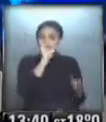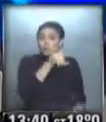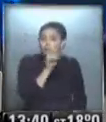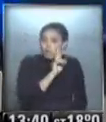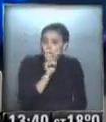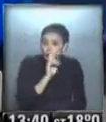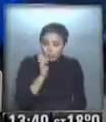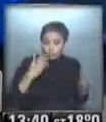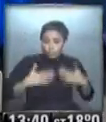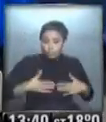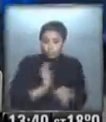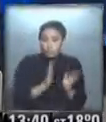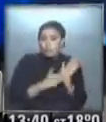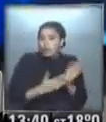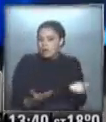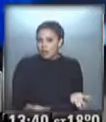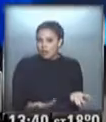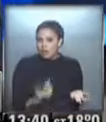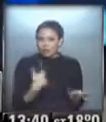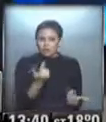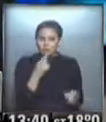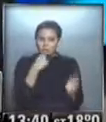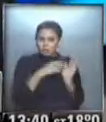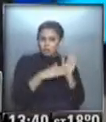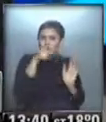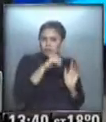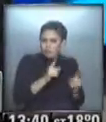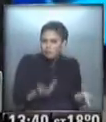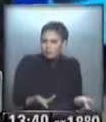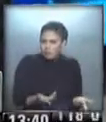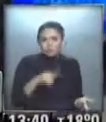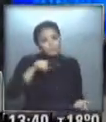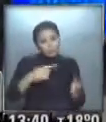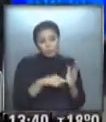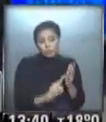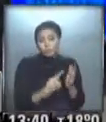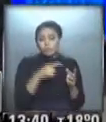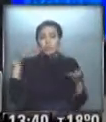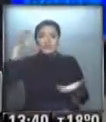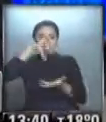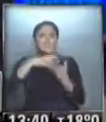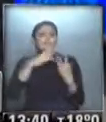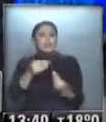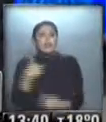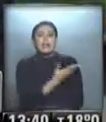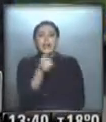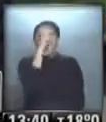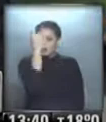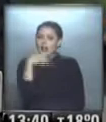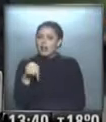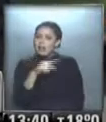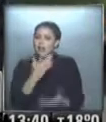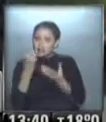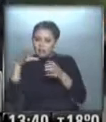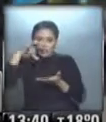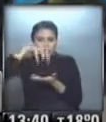es una prueba se está probando en contra de sí mismos otro de los puntos que destacan en la defensoría general de la nación que hicieron un dictamen